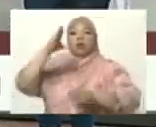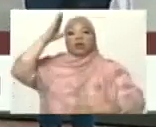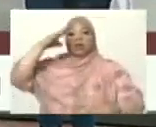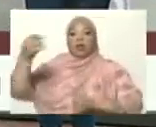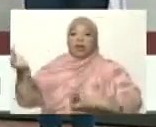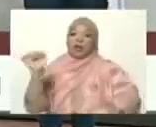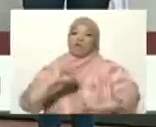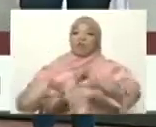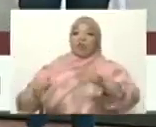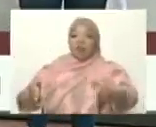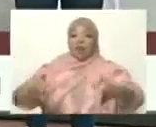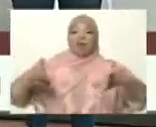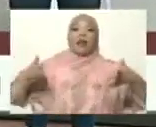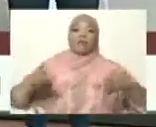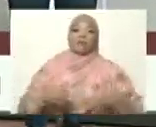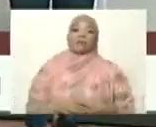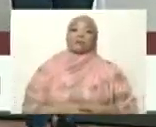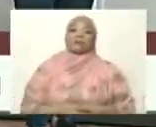vencer.